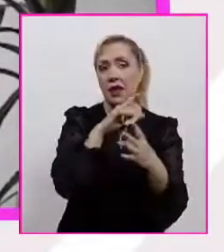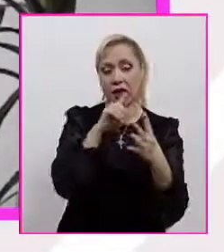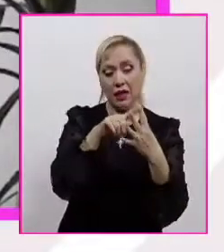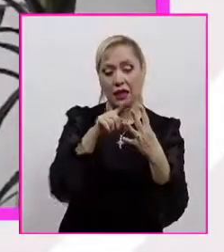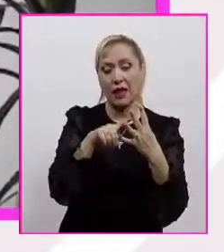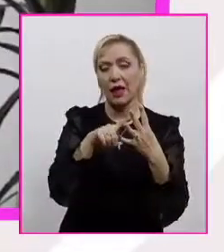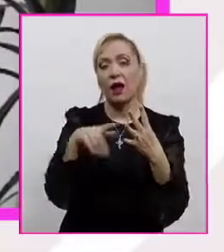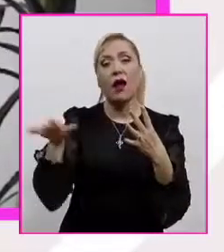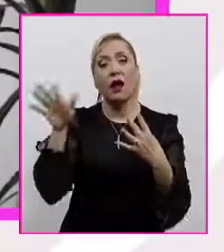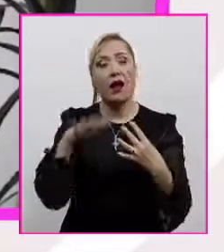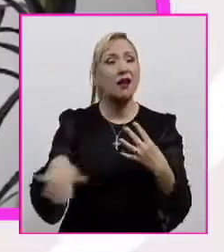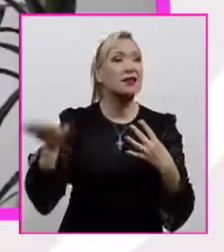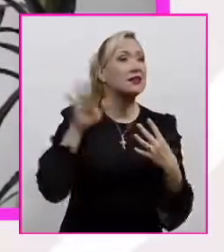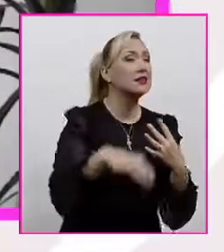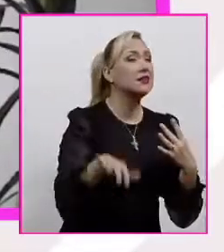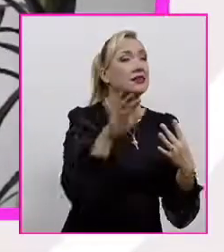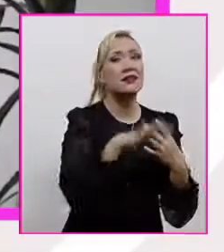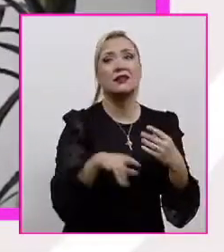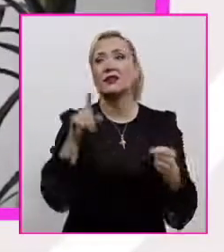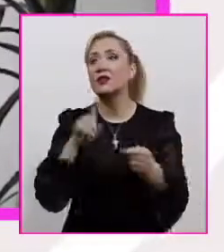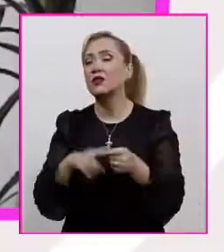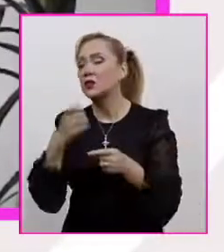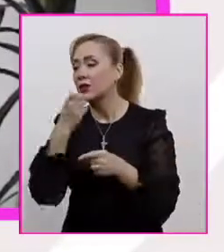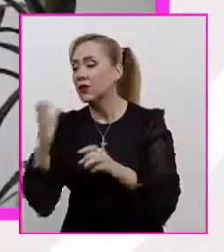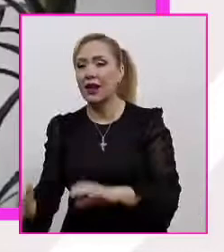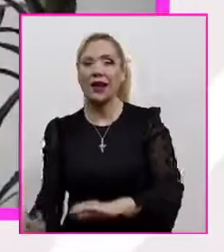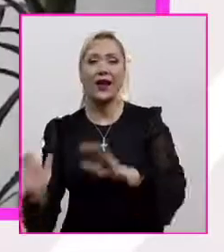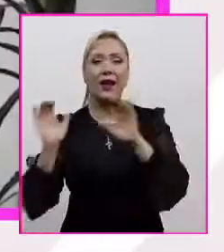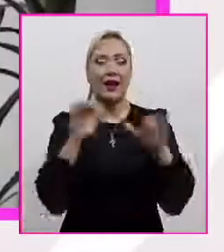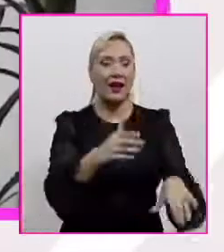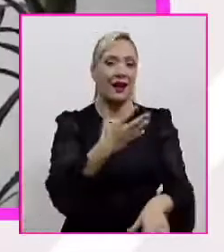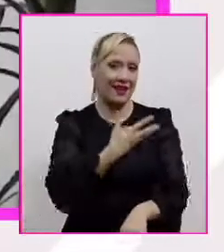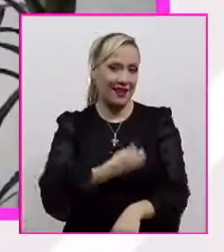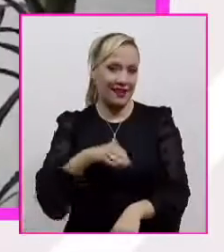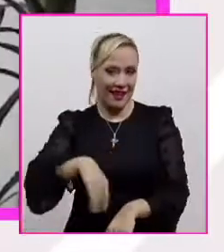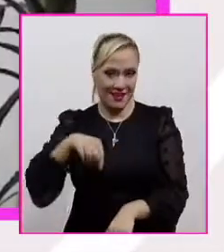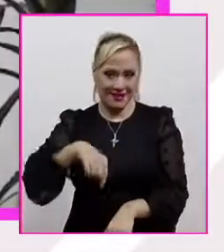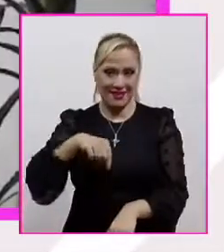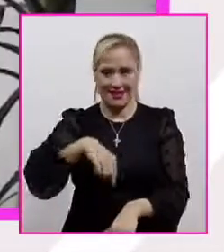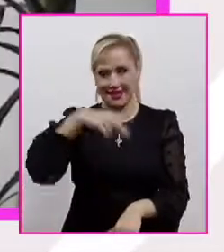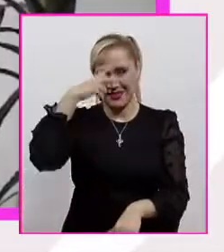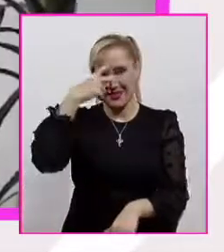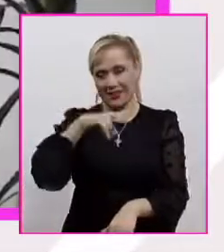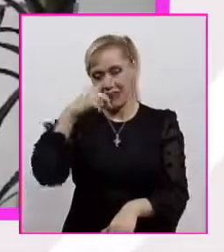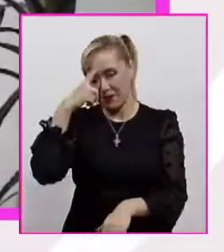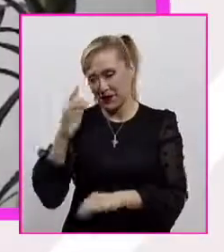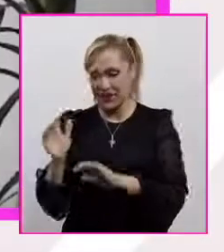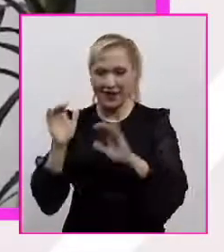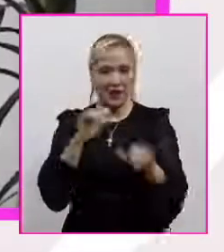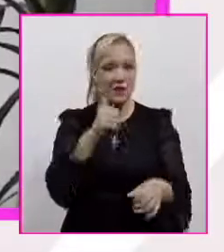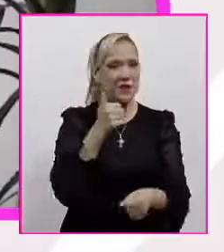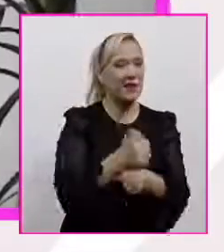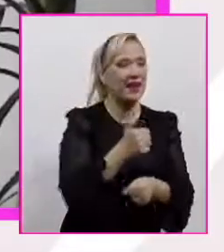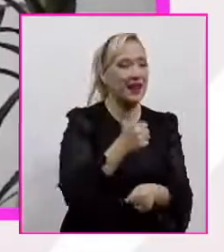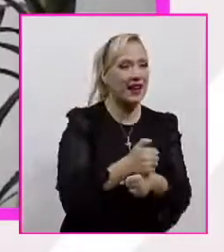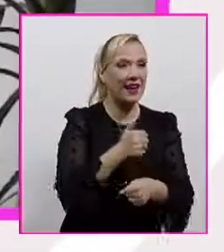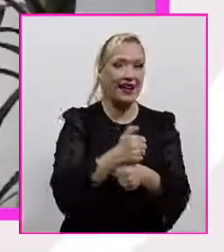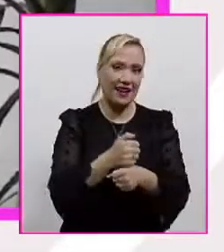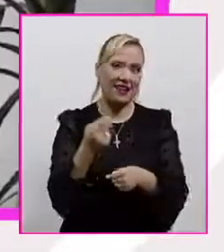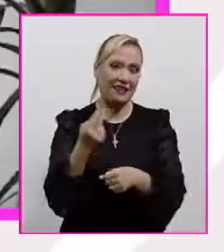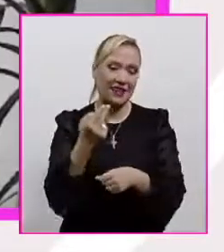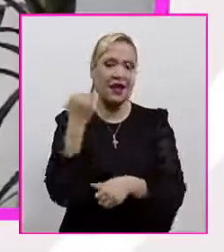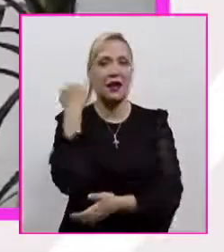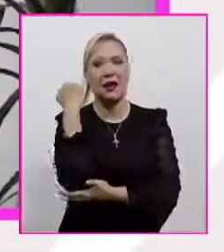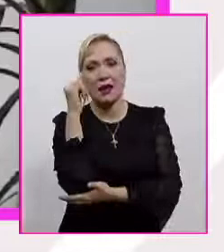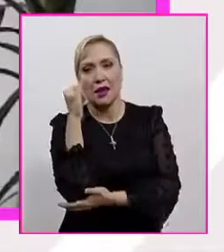y la mamá buscando a dónde inscribir a sus hijas para comenzar con esta educación básica. Verificaron algunas